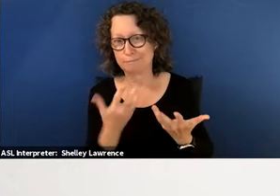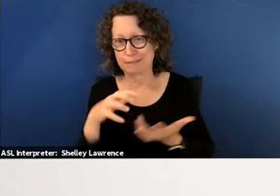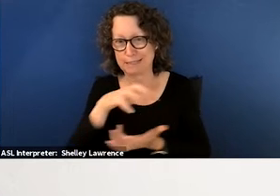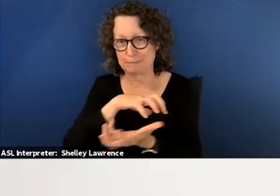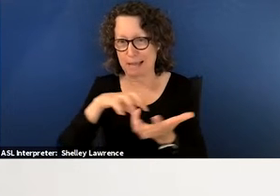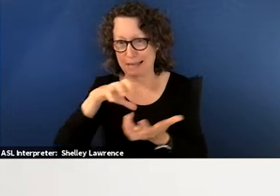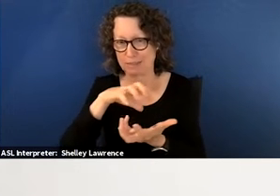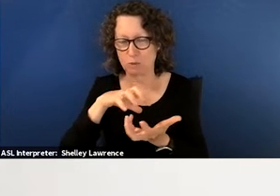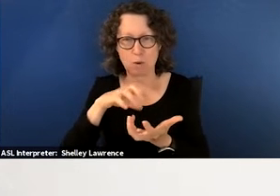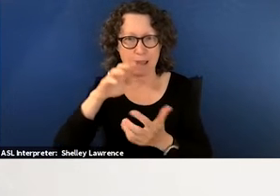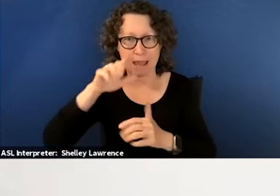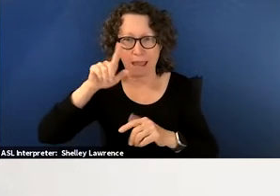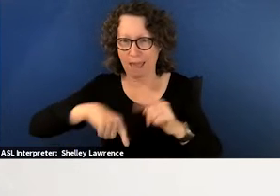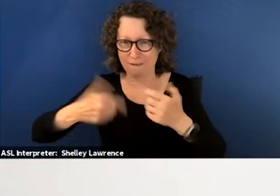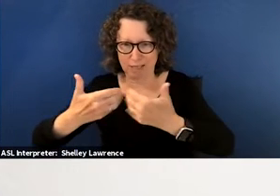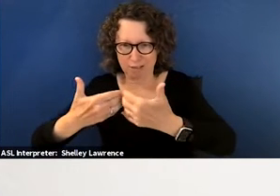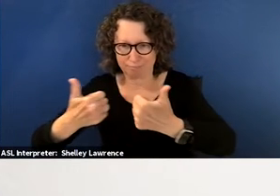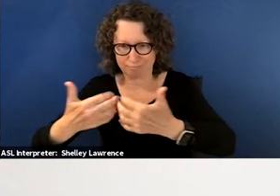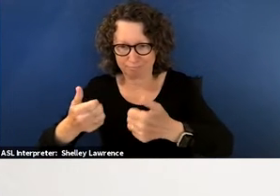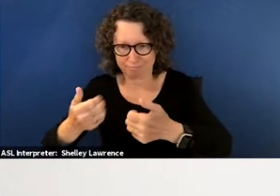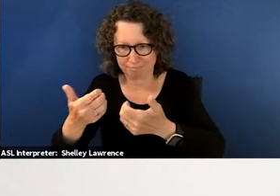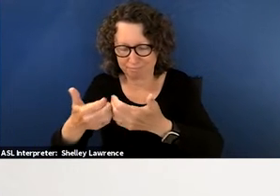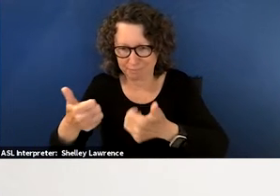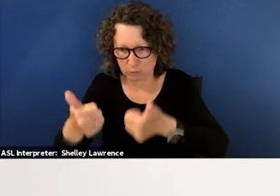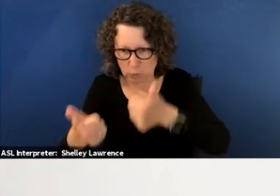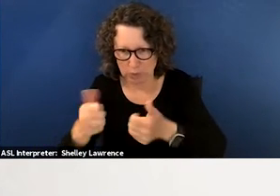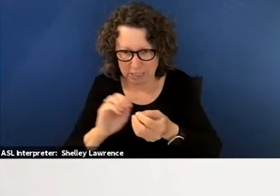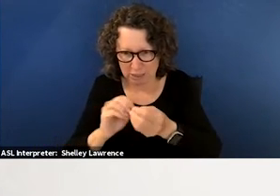contestado. Entonces, no hemos podido